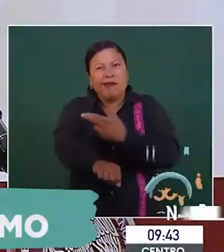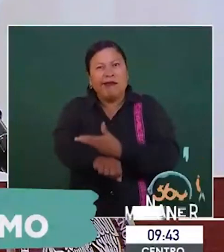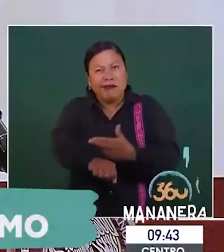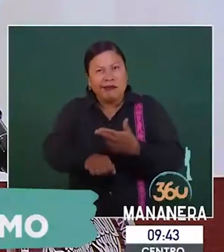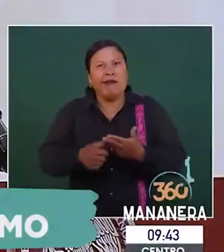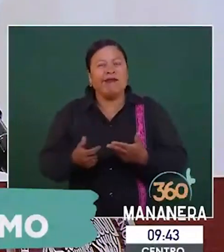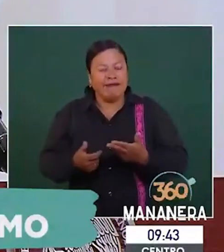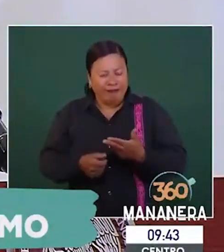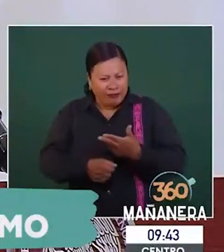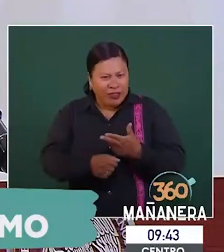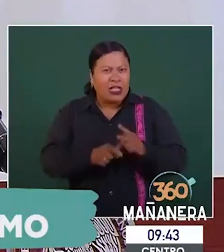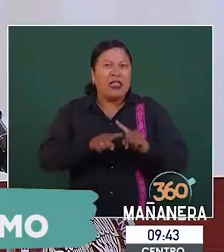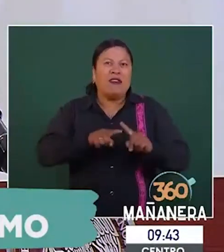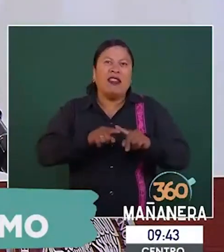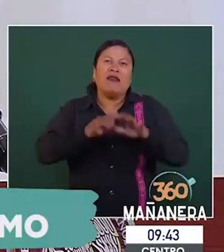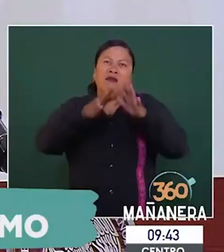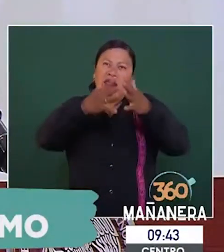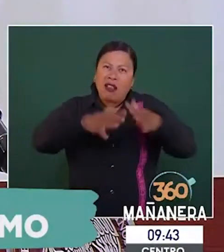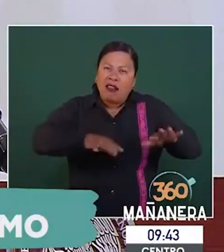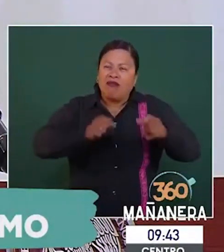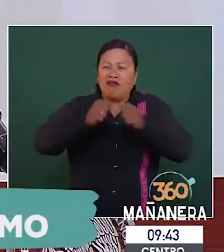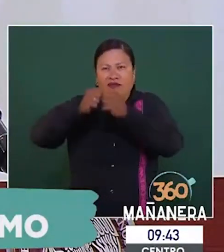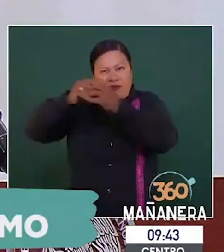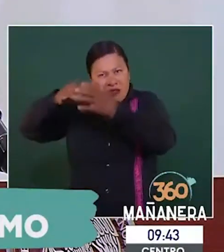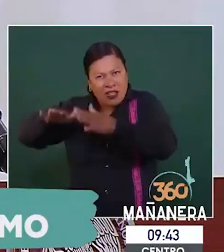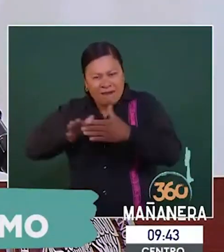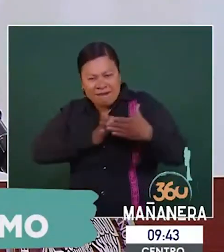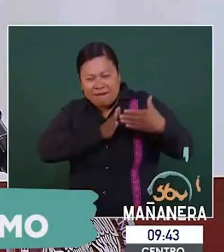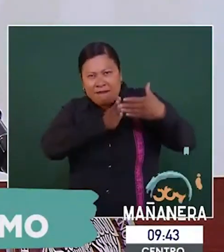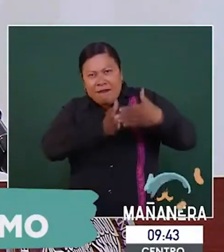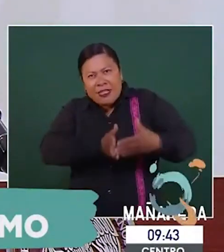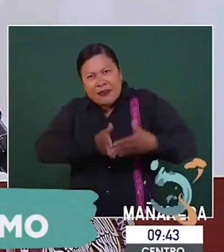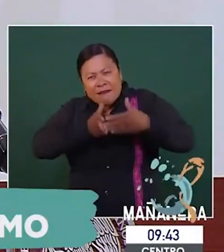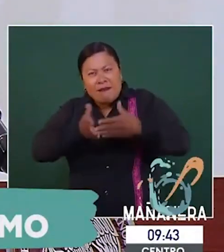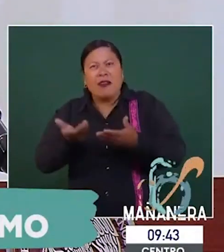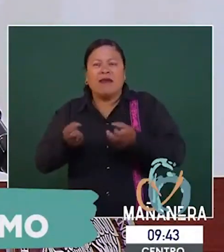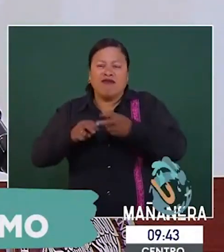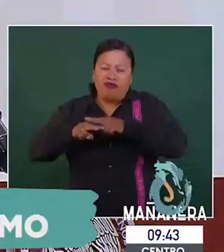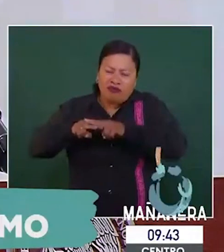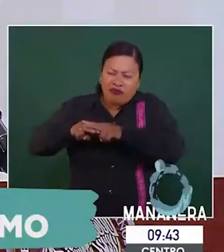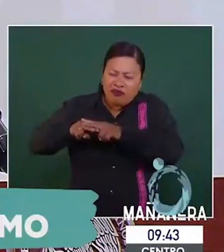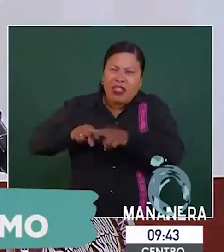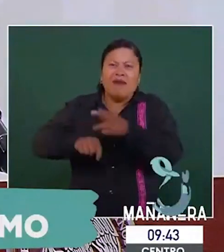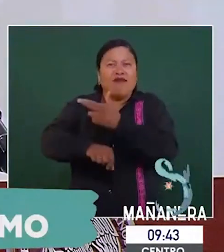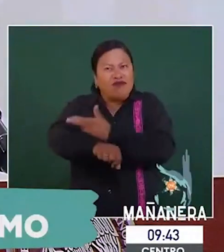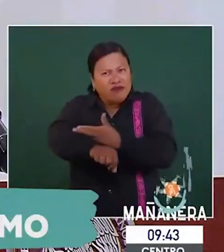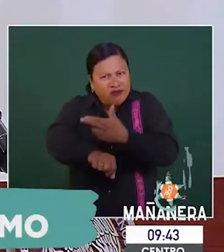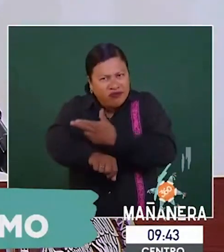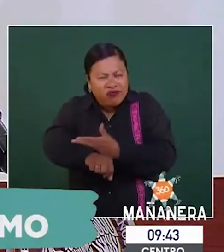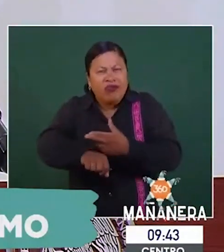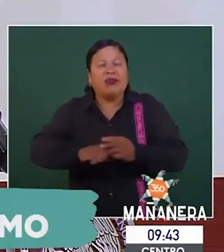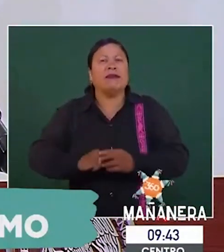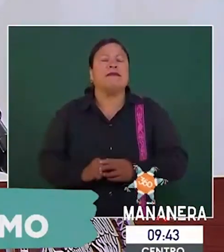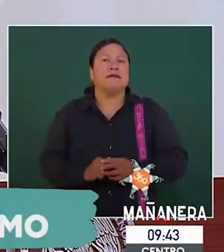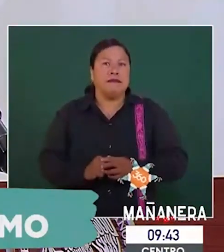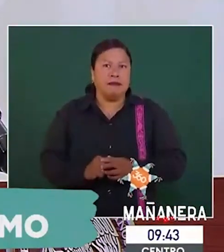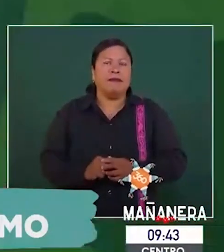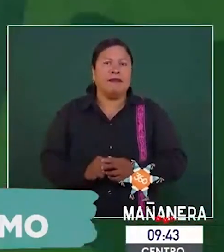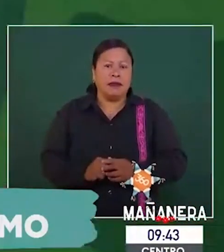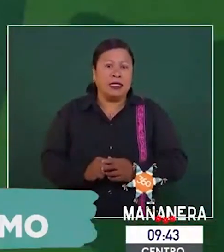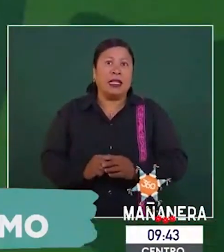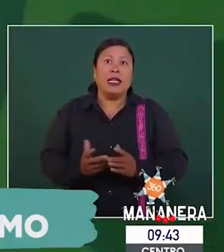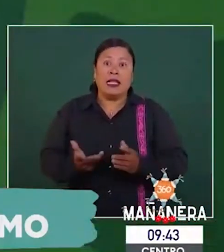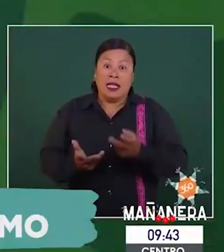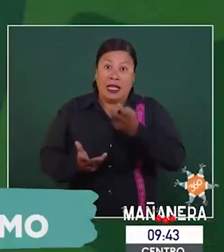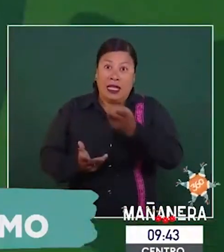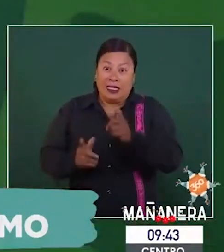de rehabilitar los puertos, de rehabilitar las vías, de tener listo